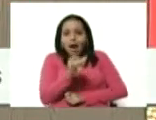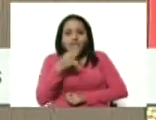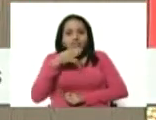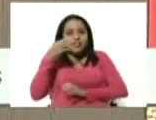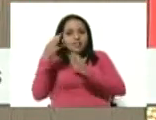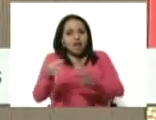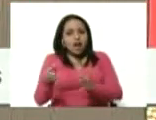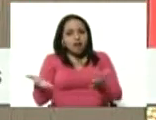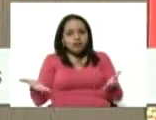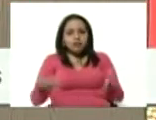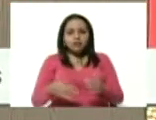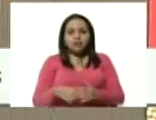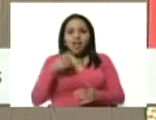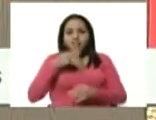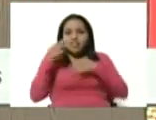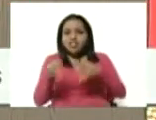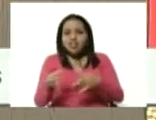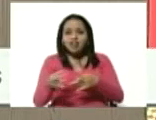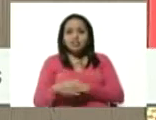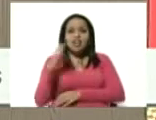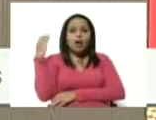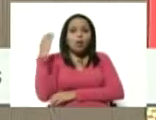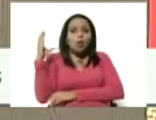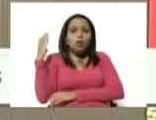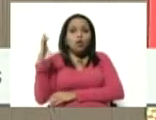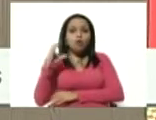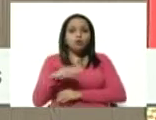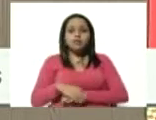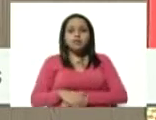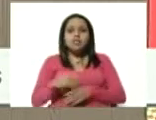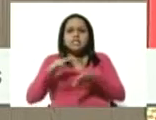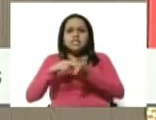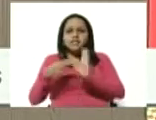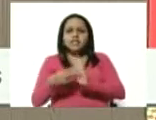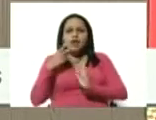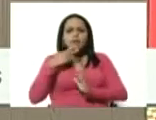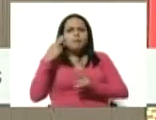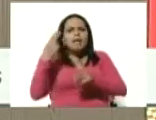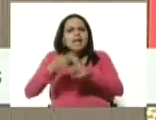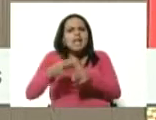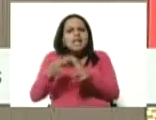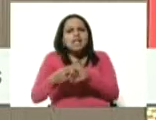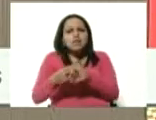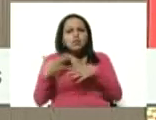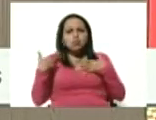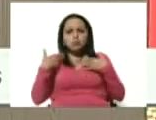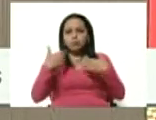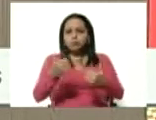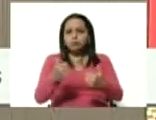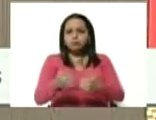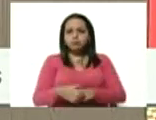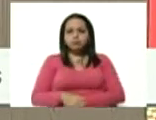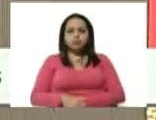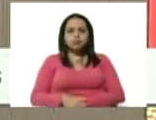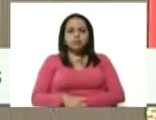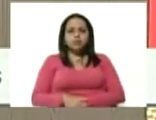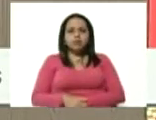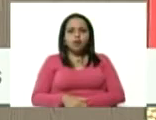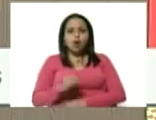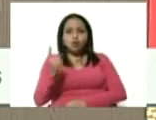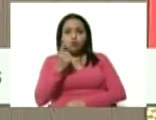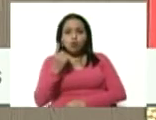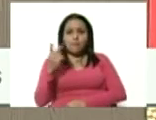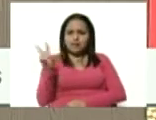La verdad es que Colombia significa una verdadera amenaza sanitaria y epidemiológica, no solamente